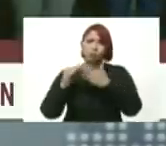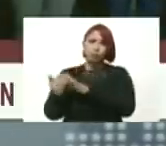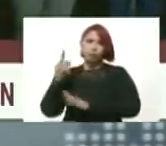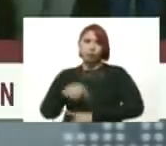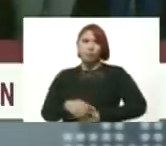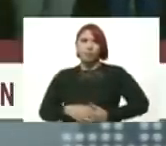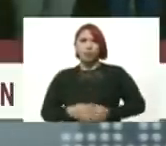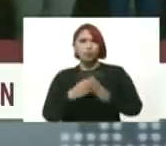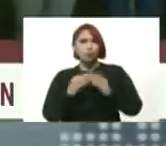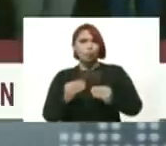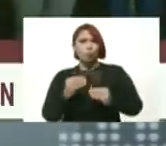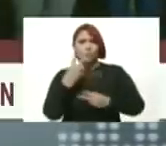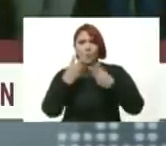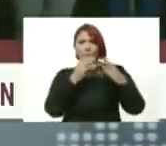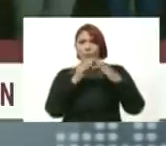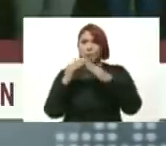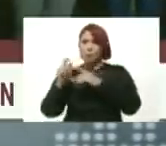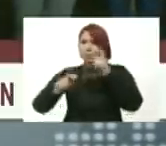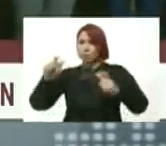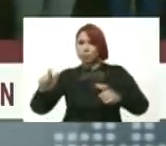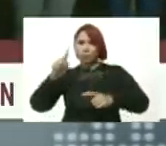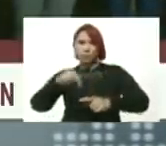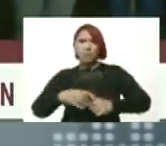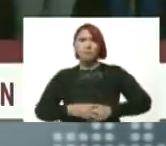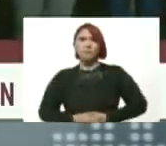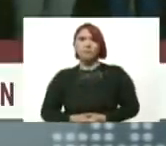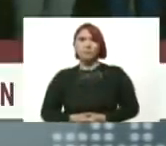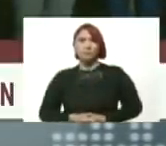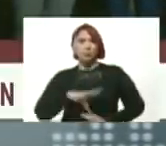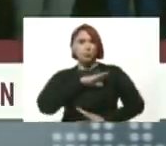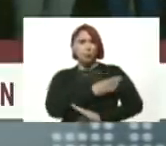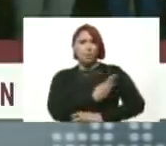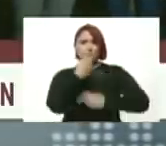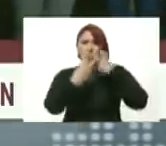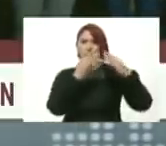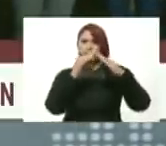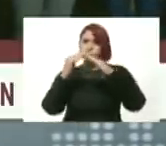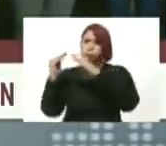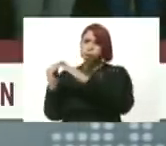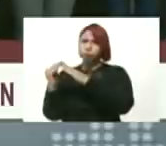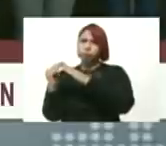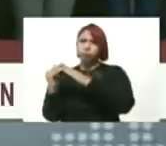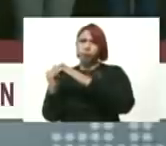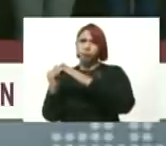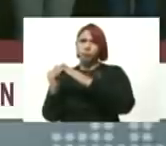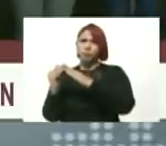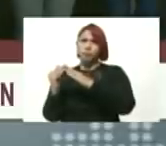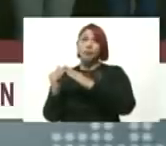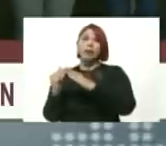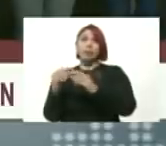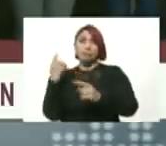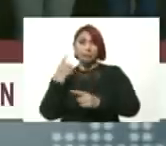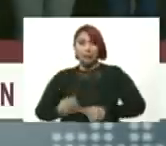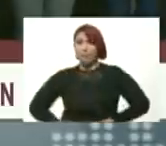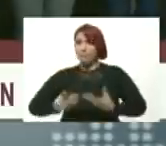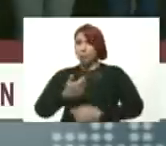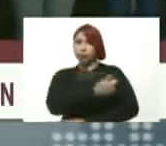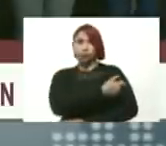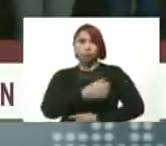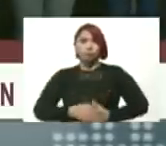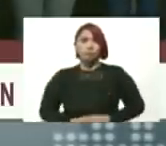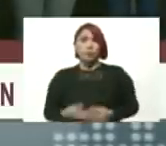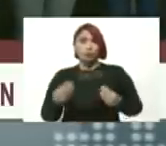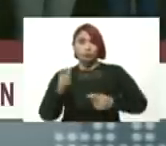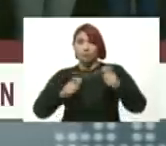para todos los vecinos la vecina intensificar la visita casa por casa para llevar la vacuna y mucha gente